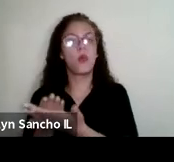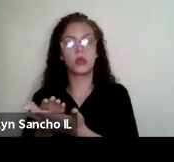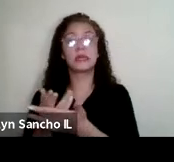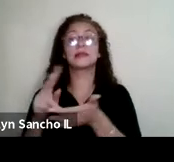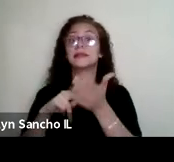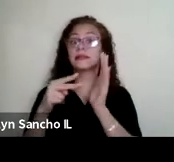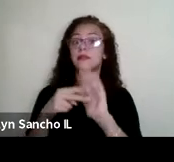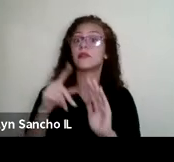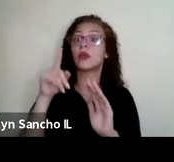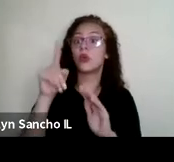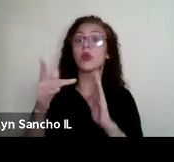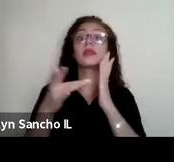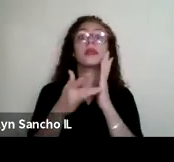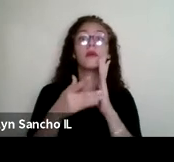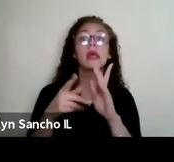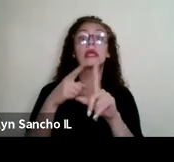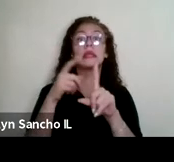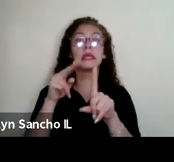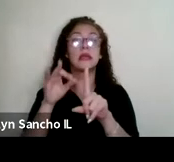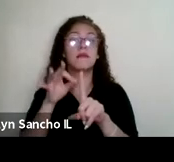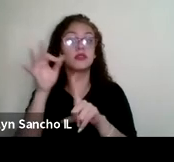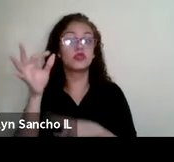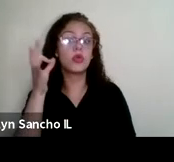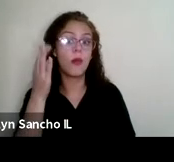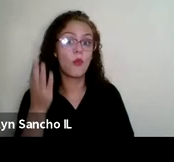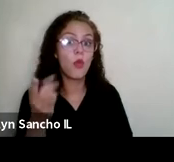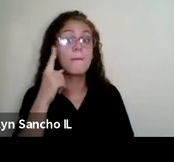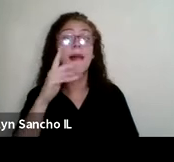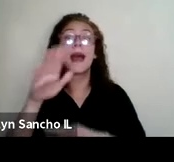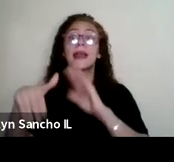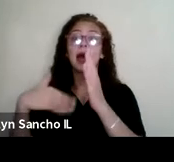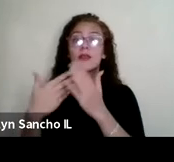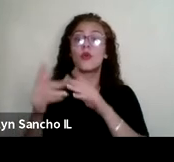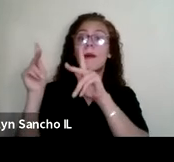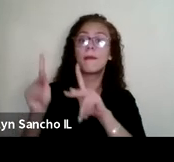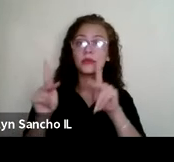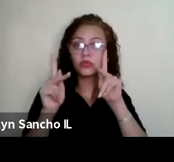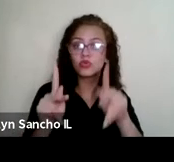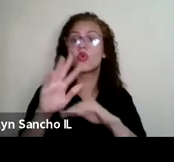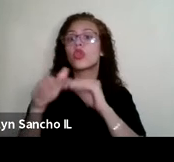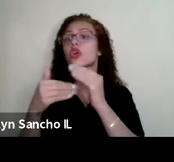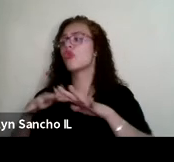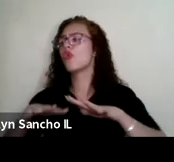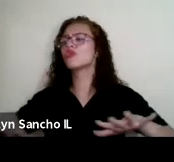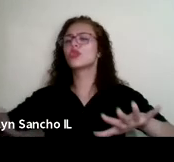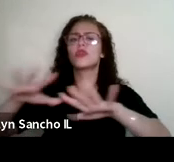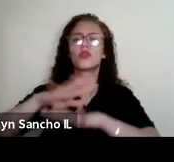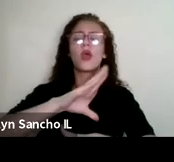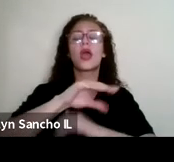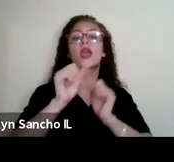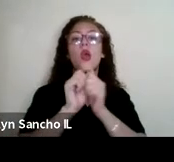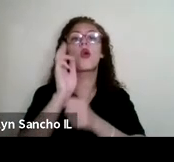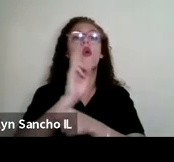decir, una tecnología desde la visión de las mujeres para todas las personas, todos los territorios y con el uso